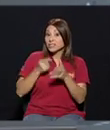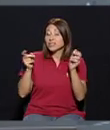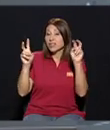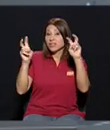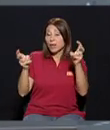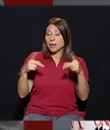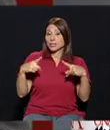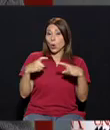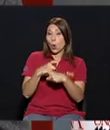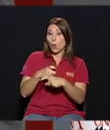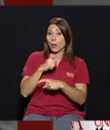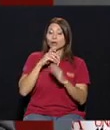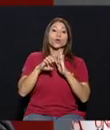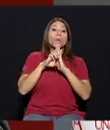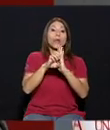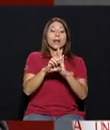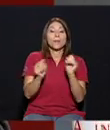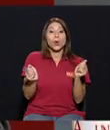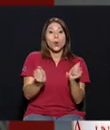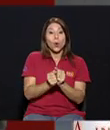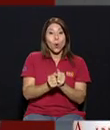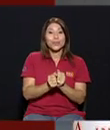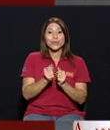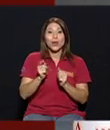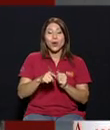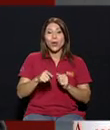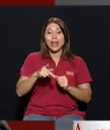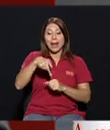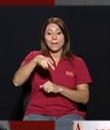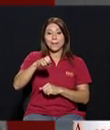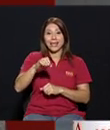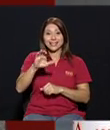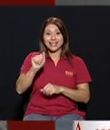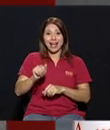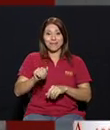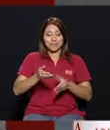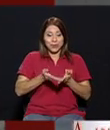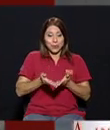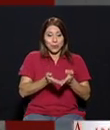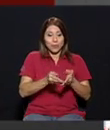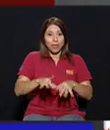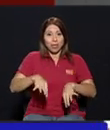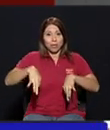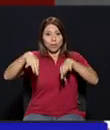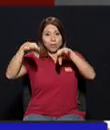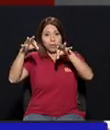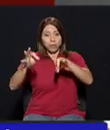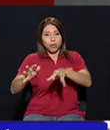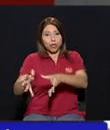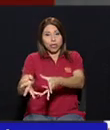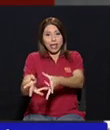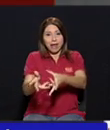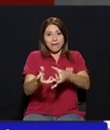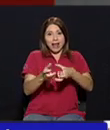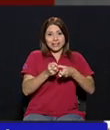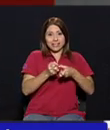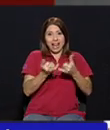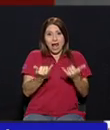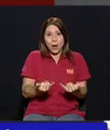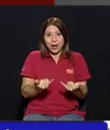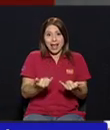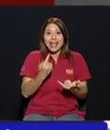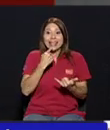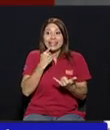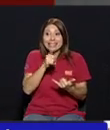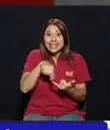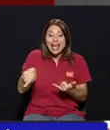en temas complejos, por ejemplo, con lo de la pesca de arrastre ahora, hay pronunciamientos de la Escuela de Biología, digamos, denunciando que es una